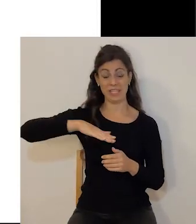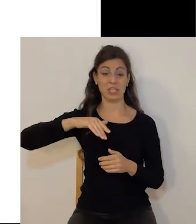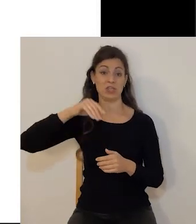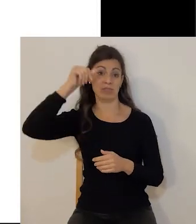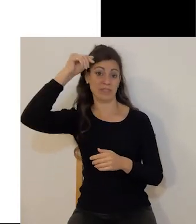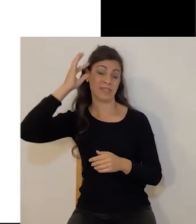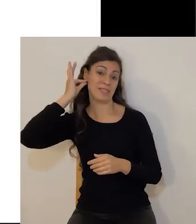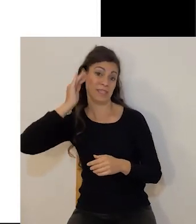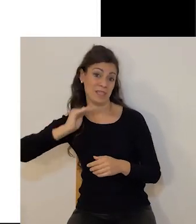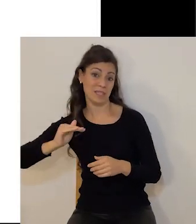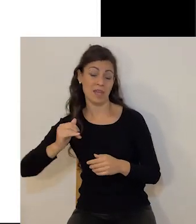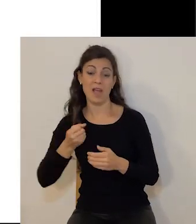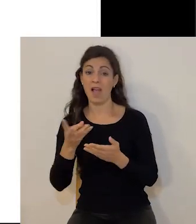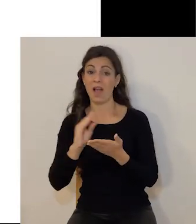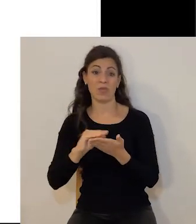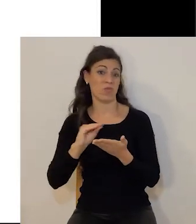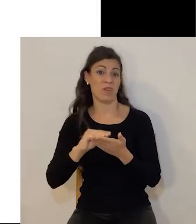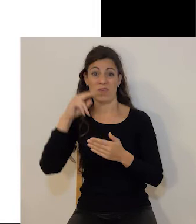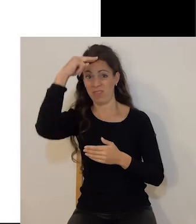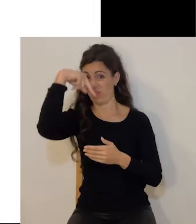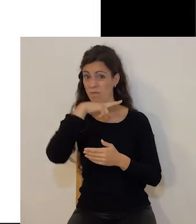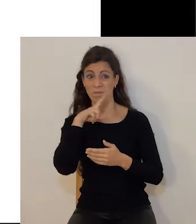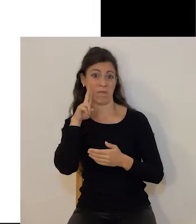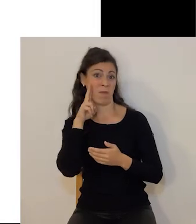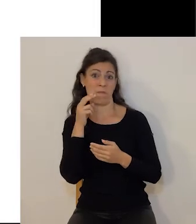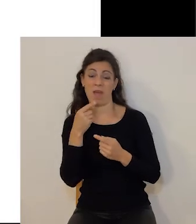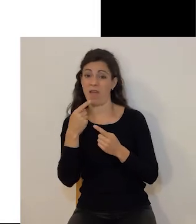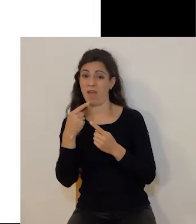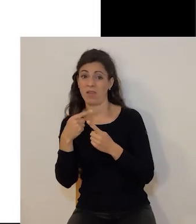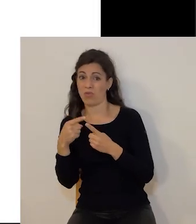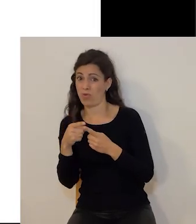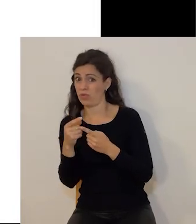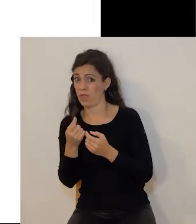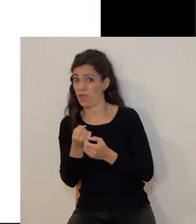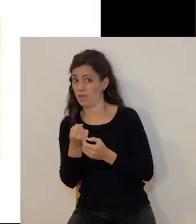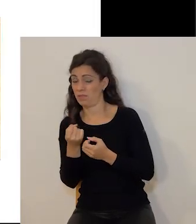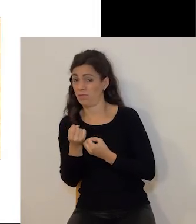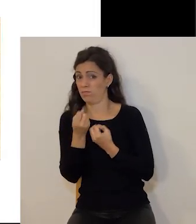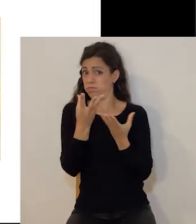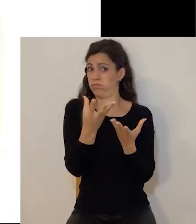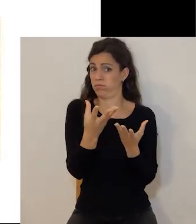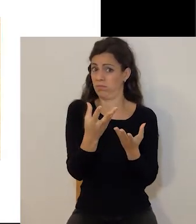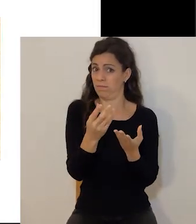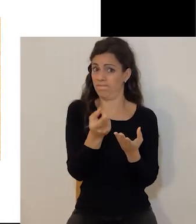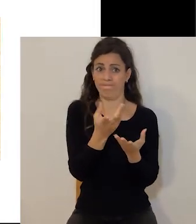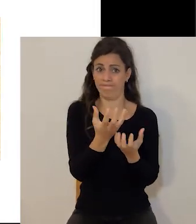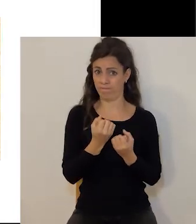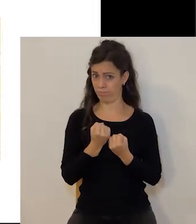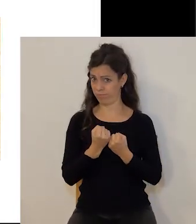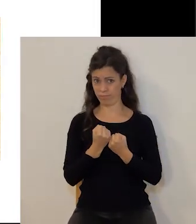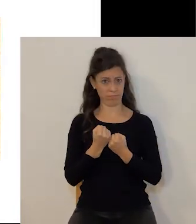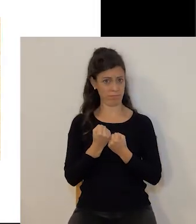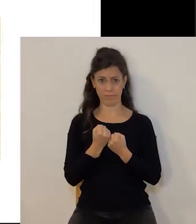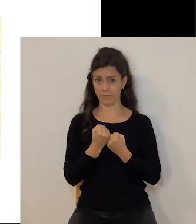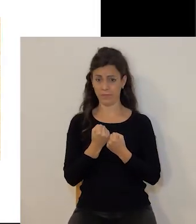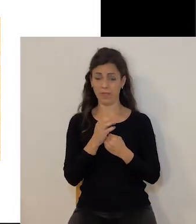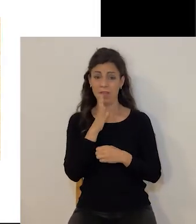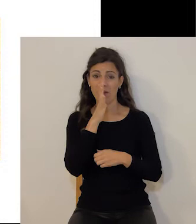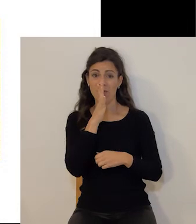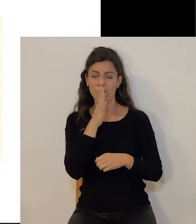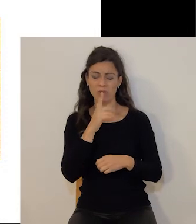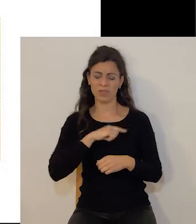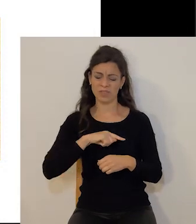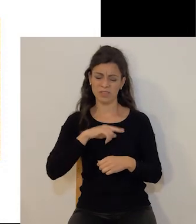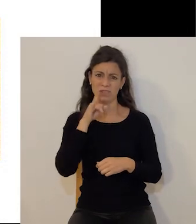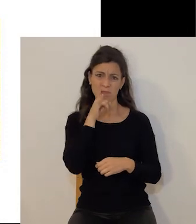niñas a veces ya no compartan con sus padres algunas cosas, ¿no? Porque les genera malestar. ¿Y siente otra